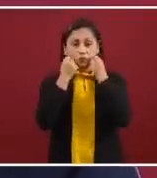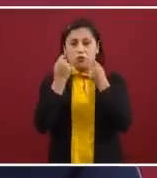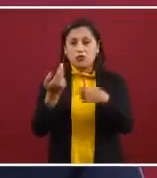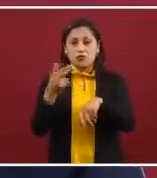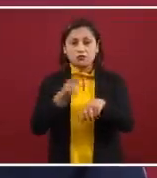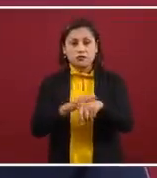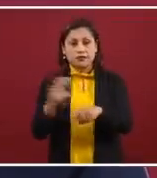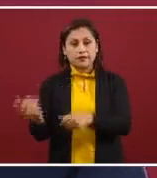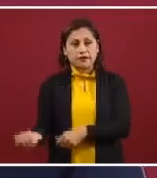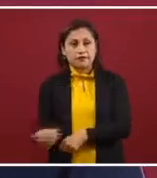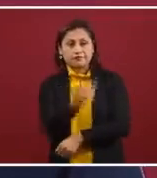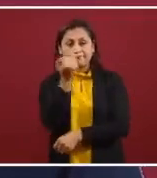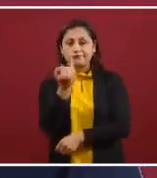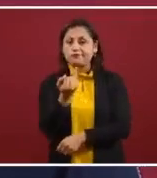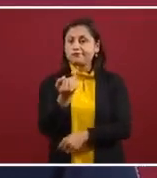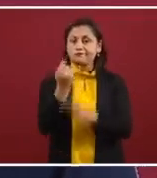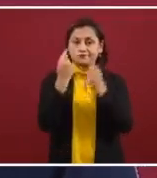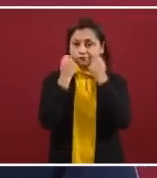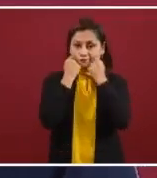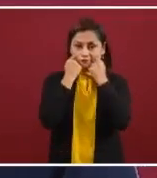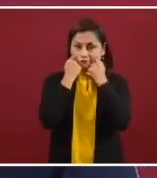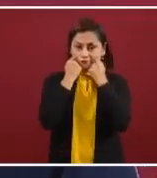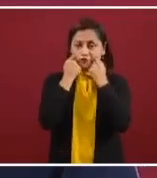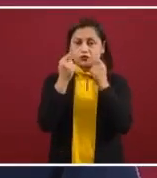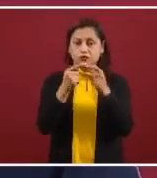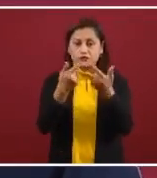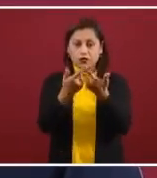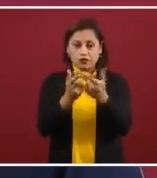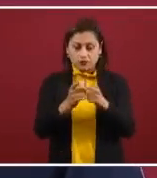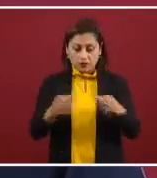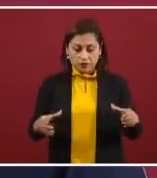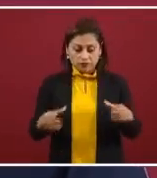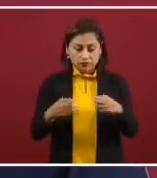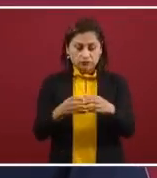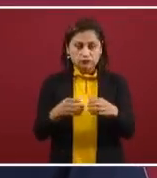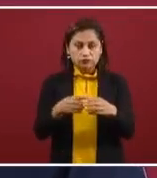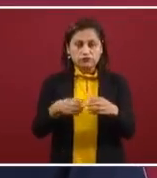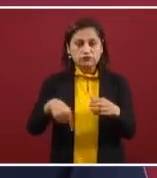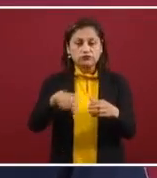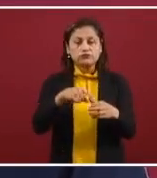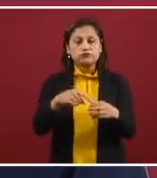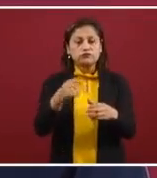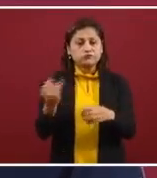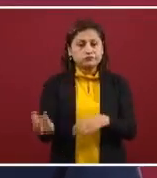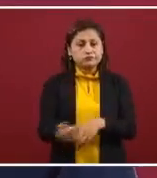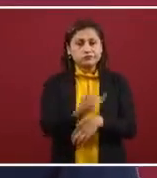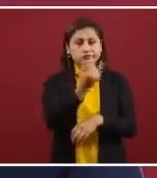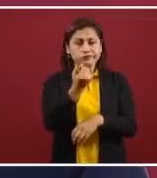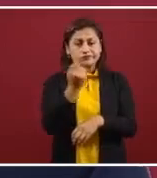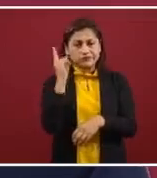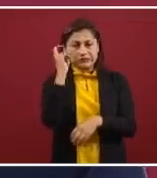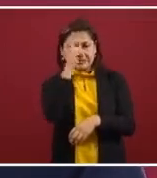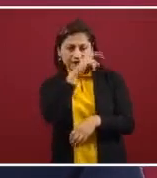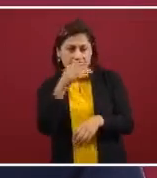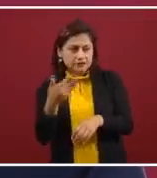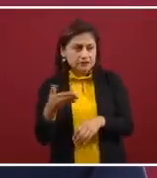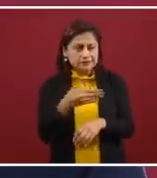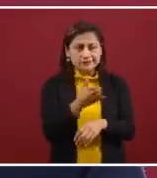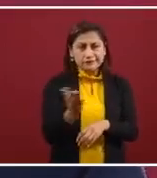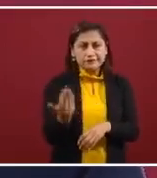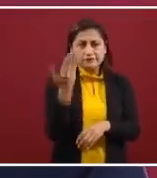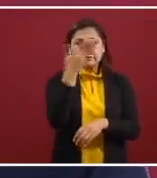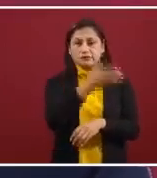apartados, rurales, de zonas marginadas, y que se distribuyan a todas